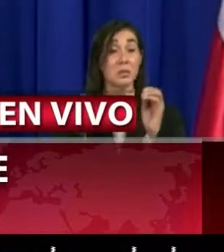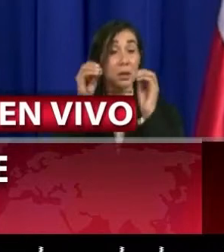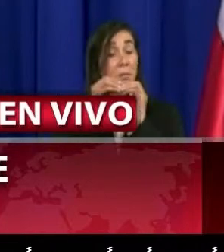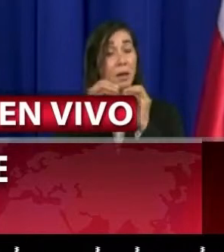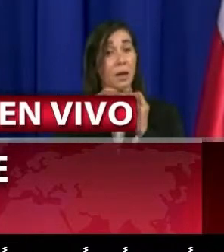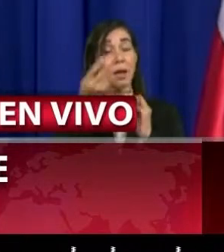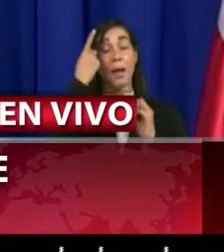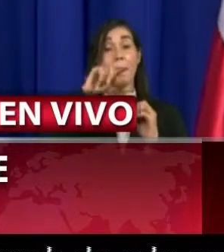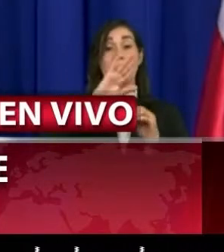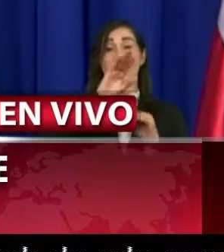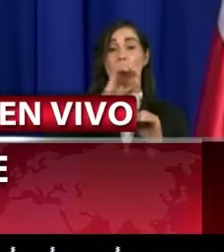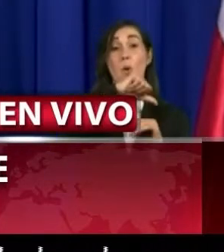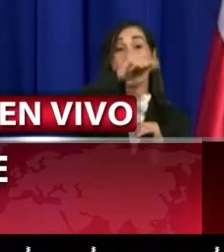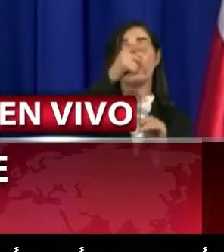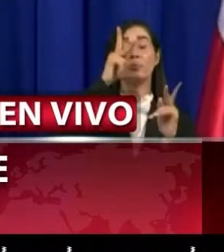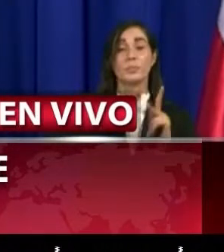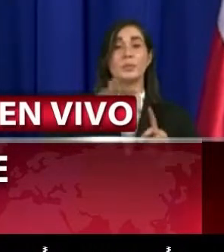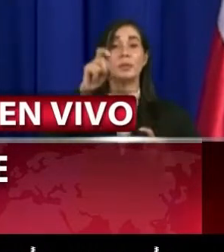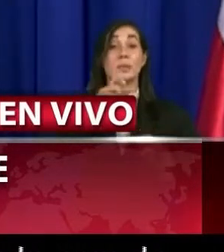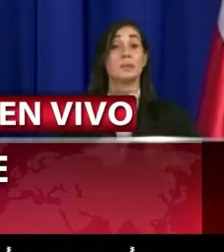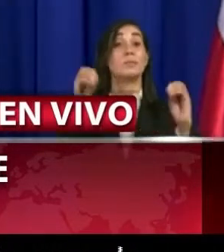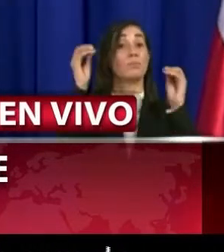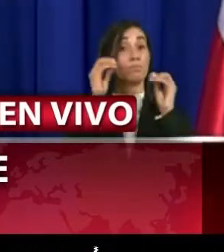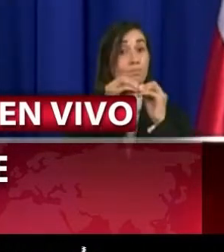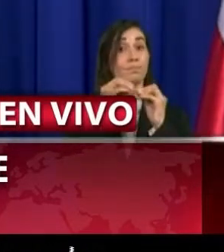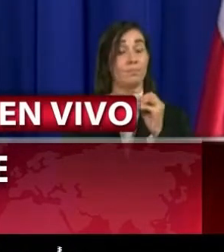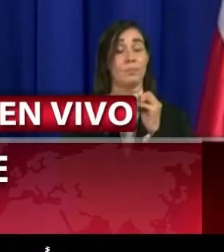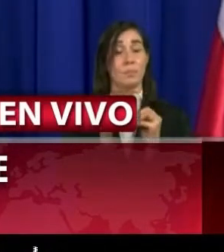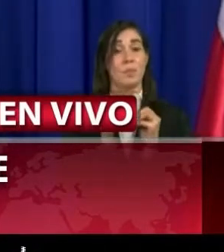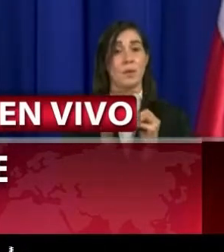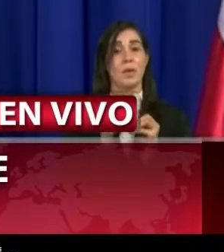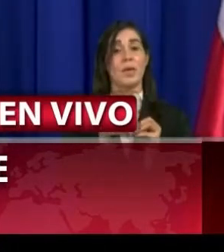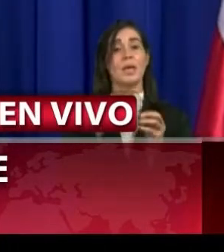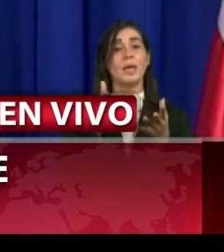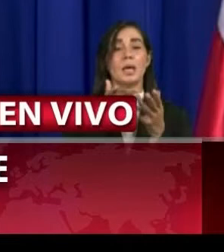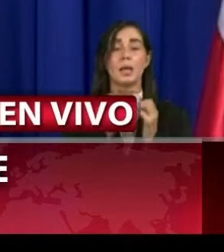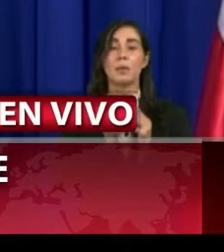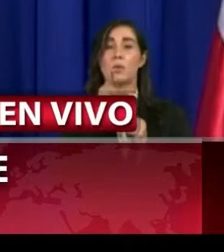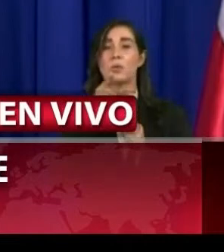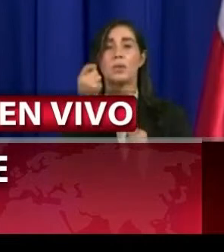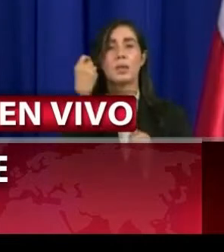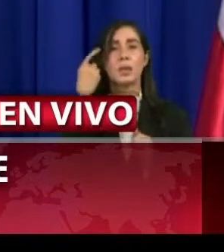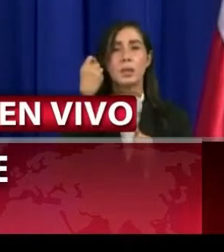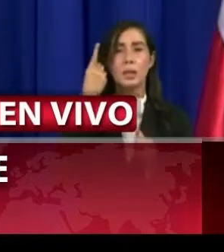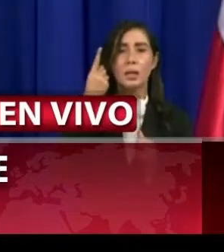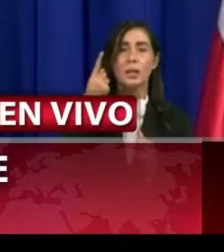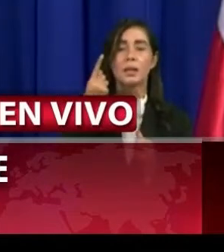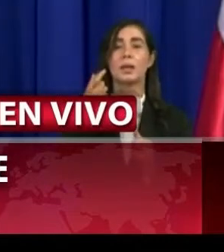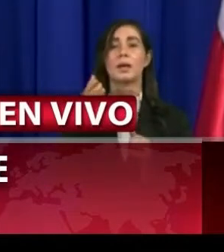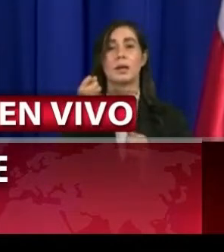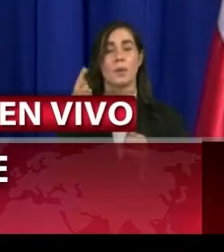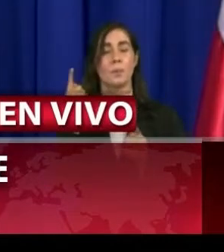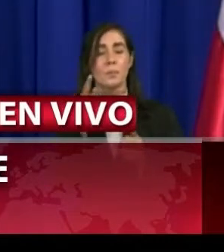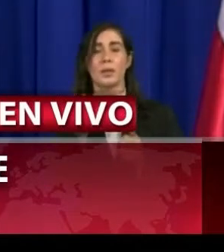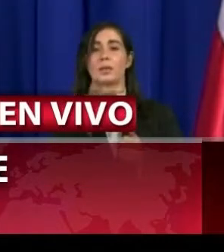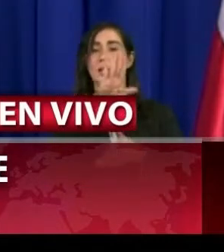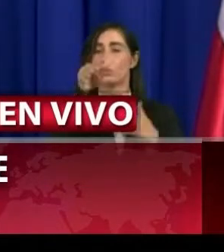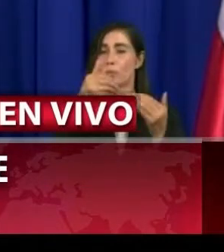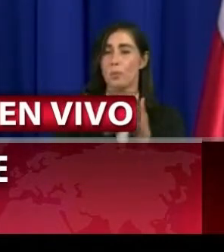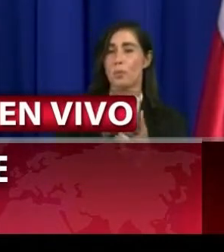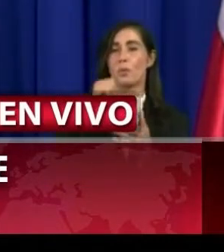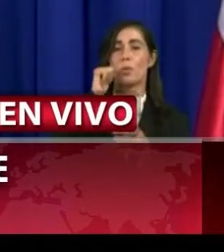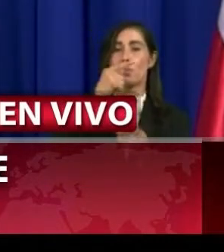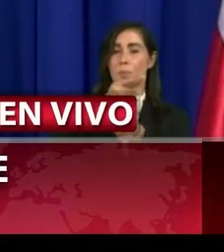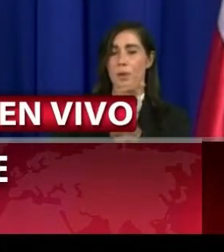unos necesitan más que otros y apelamos a la comprensión y a la solidaridad de todos, como hermanos y